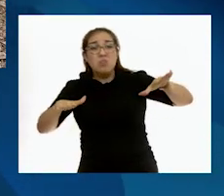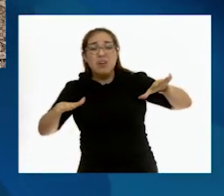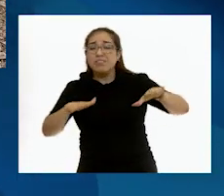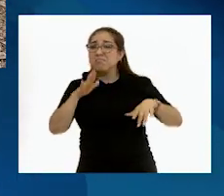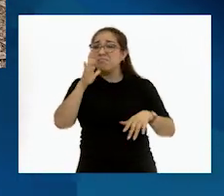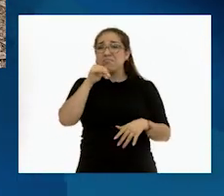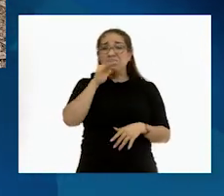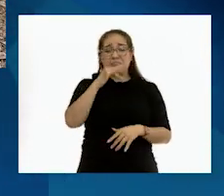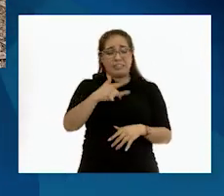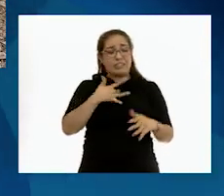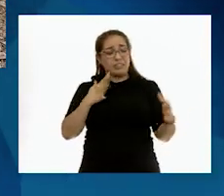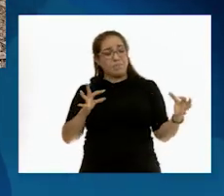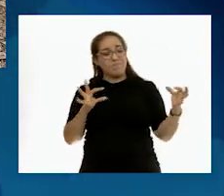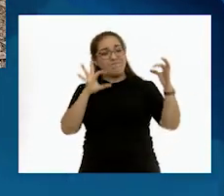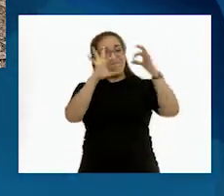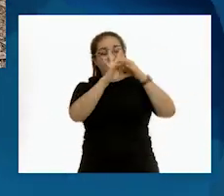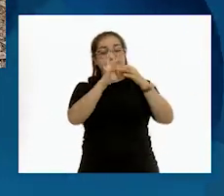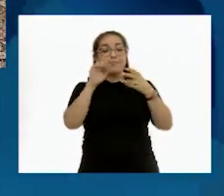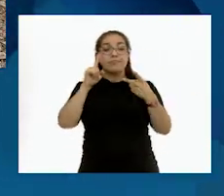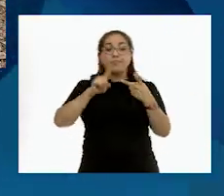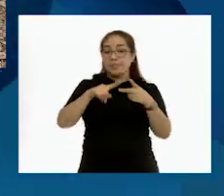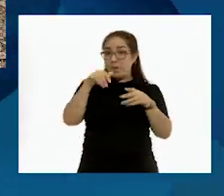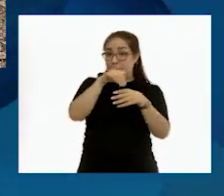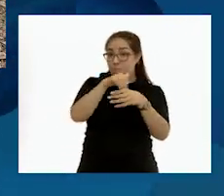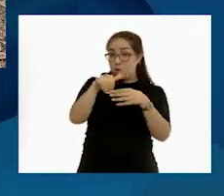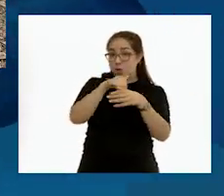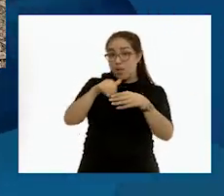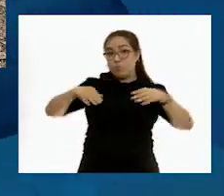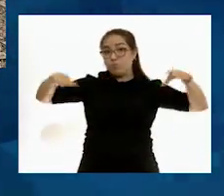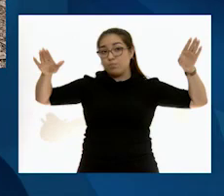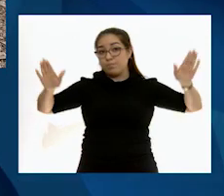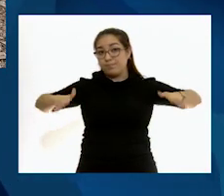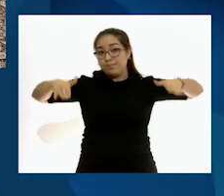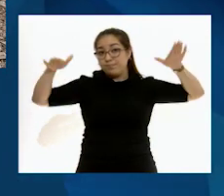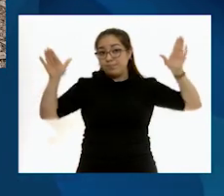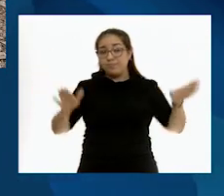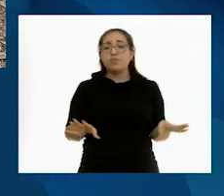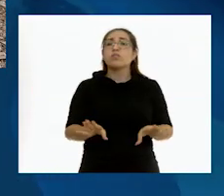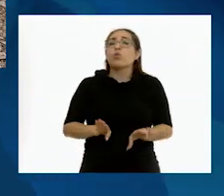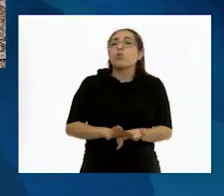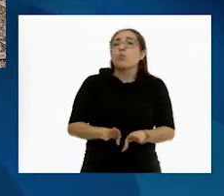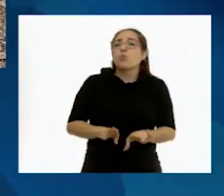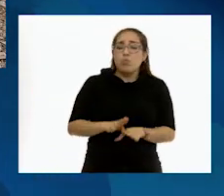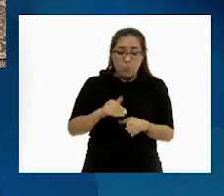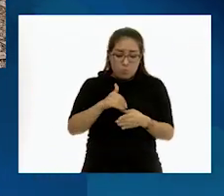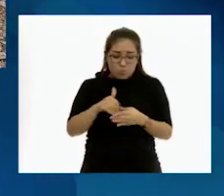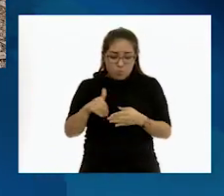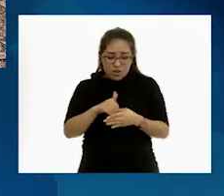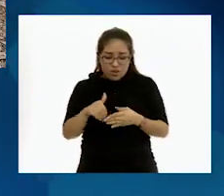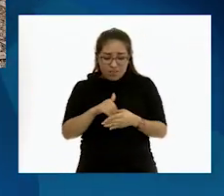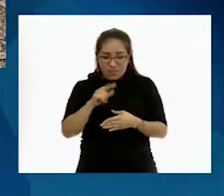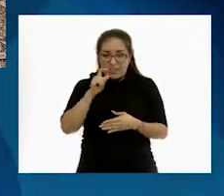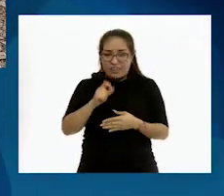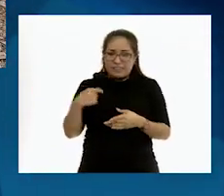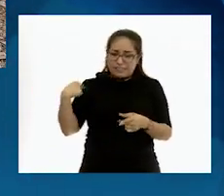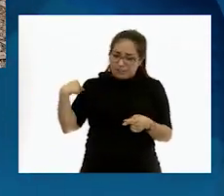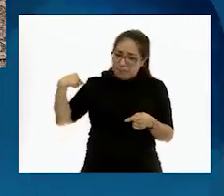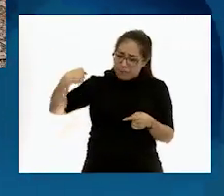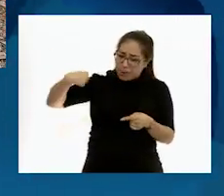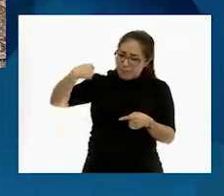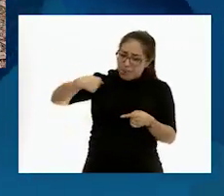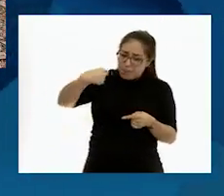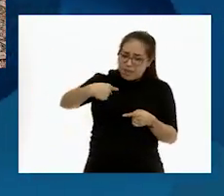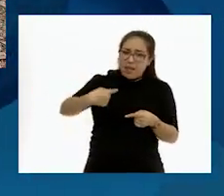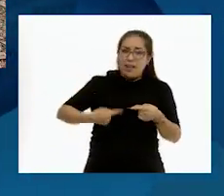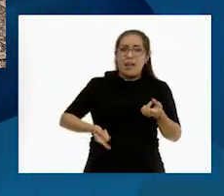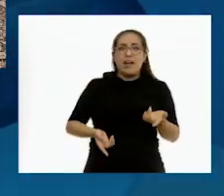un pedacito de él. El morado que tienen mis alitas, pues es como la transformación que he venido sufriendo a lo largo de